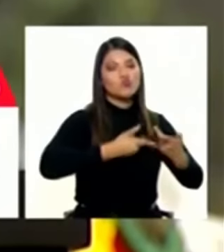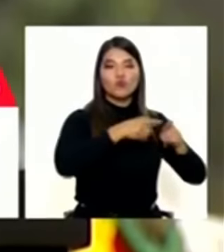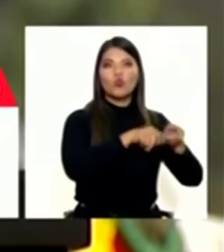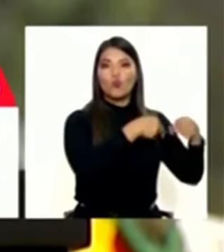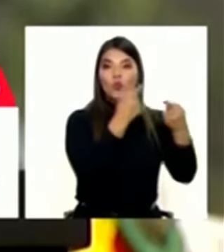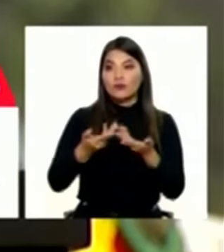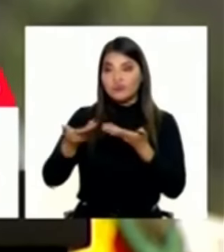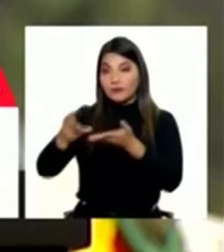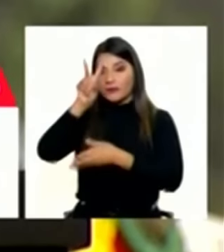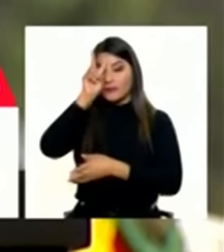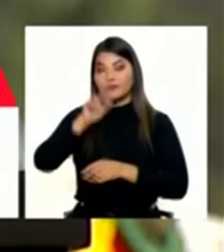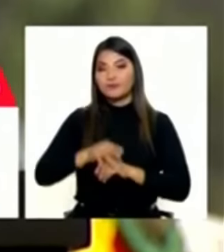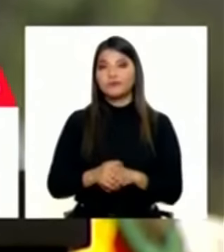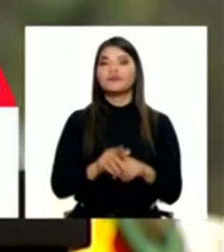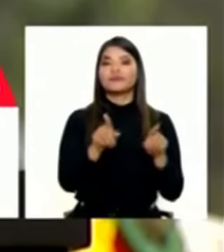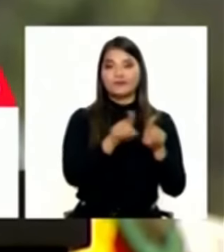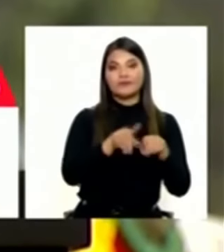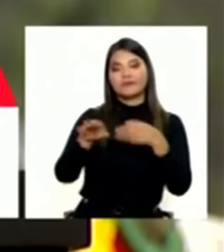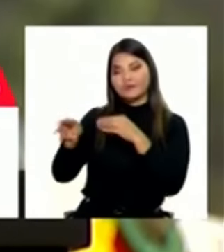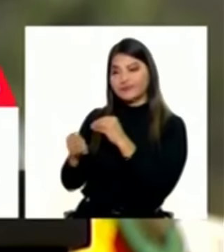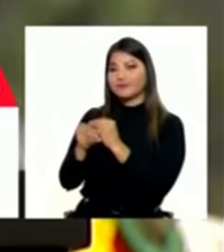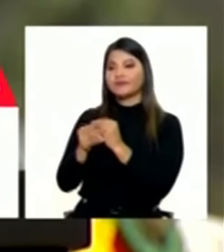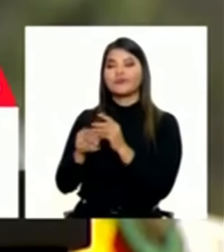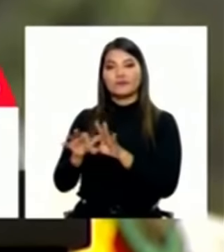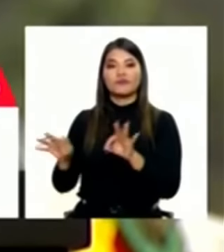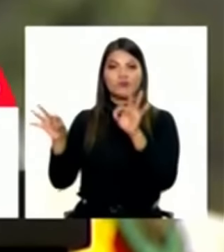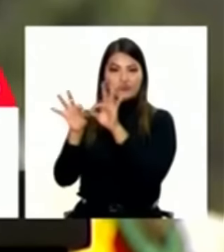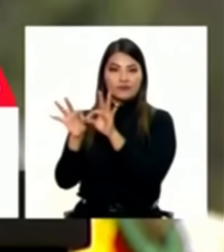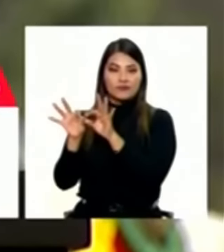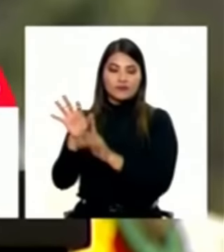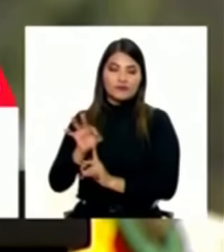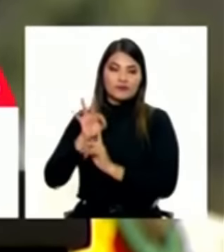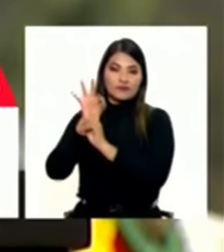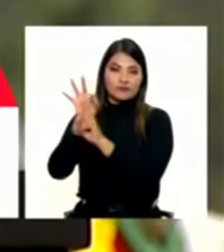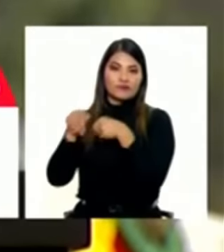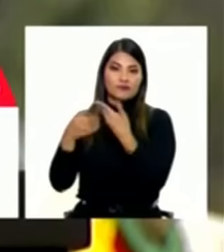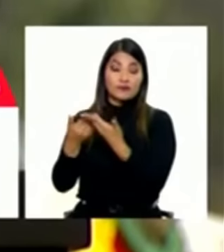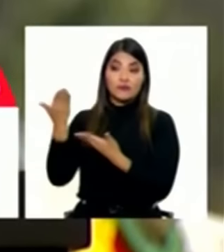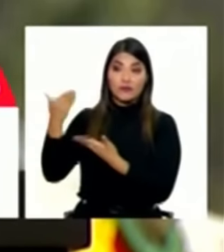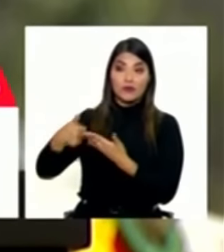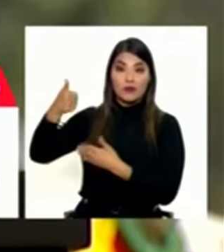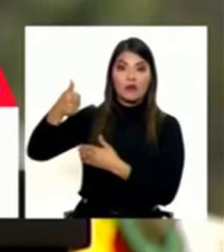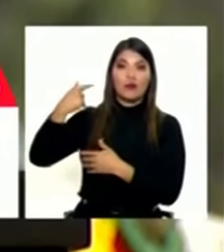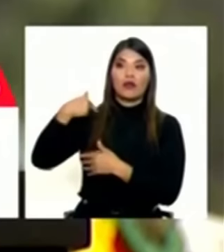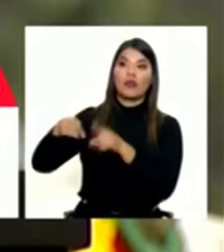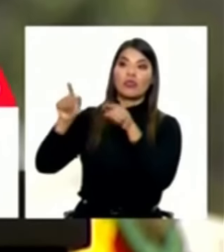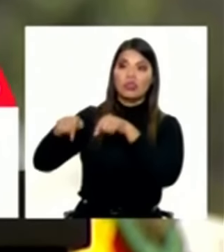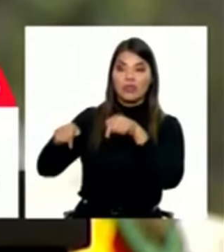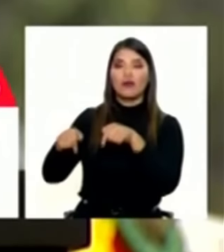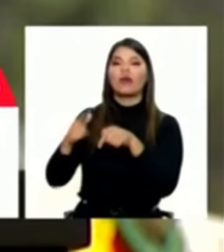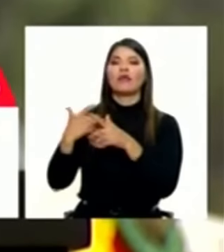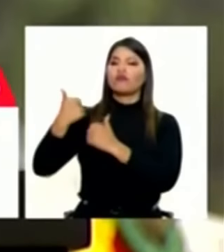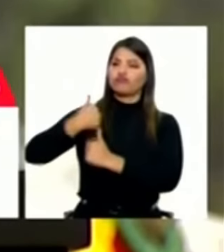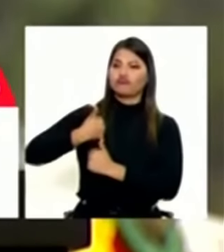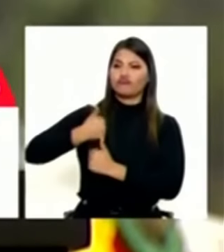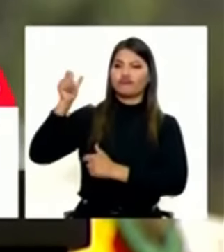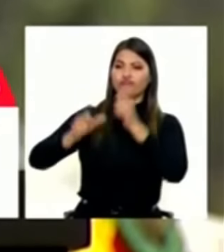país. También quiero mencionar de manera muy especial la presencia de nuestros defensores y